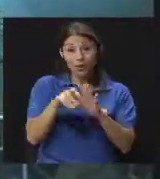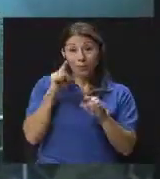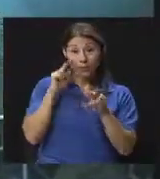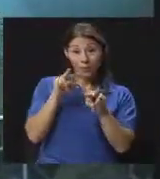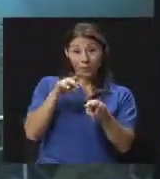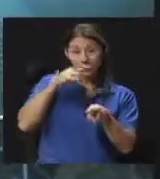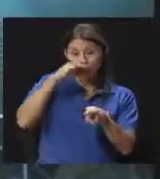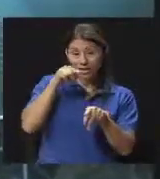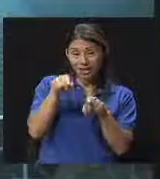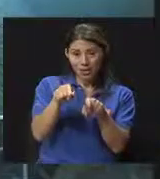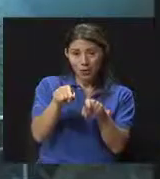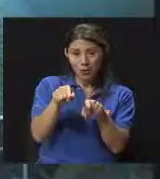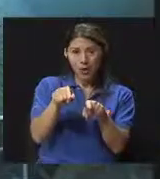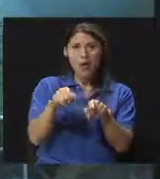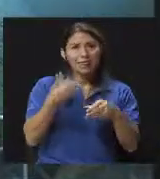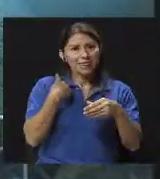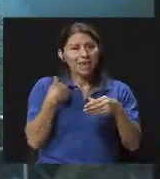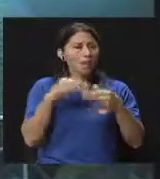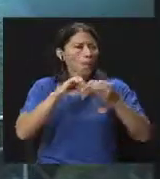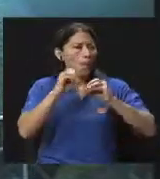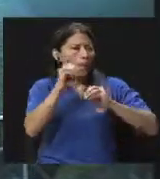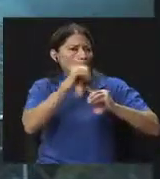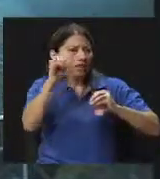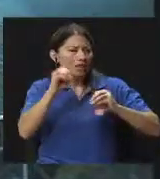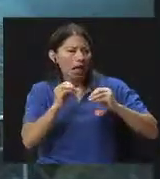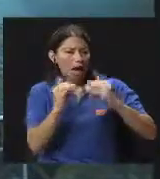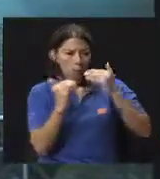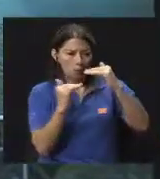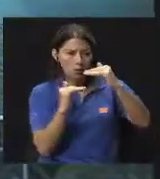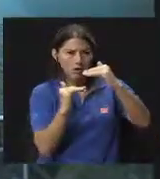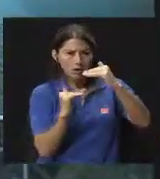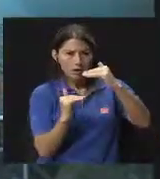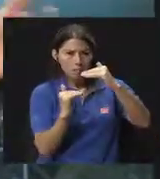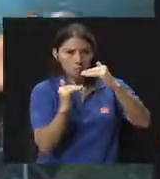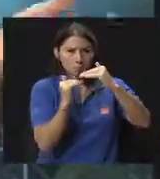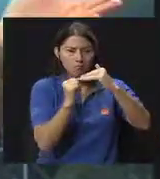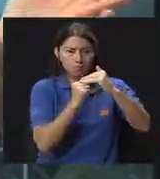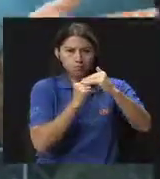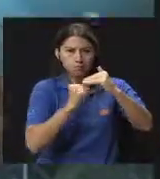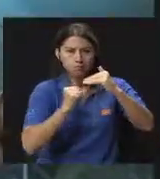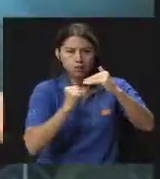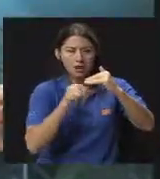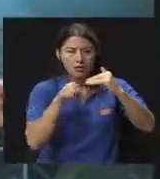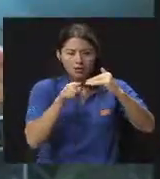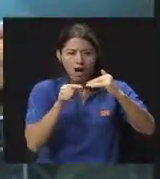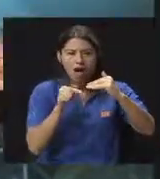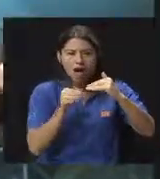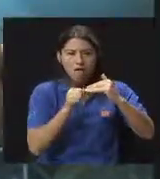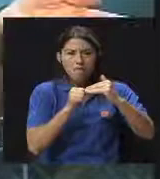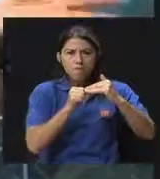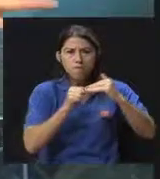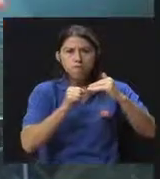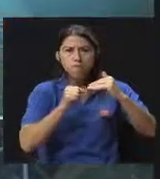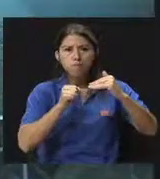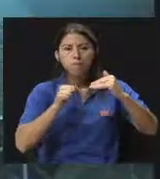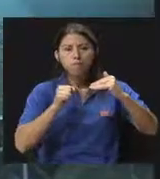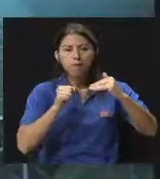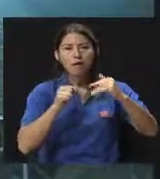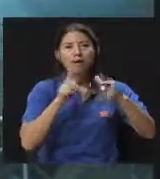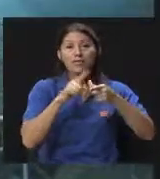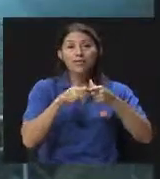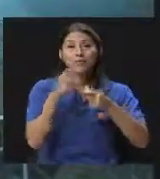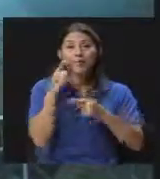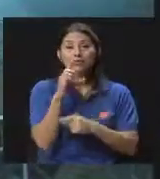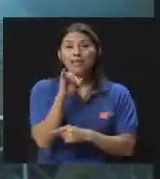de los rangos de o estándares que se están midiendo en estas curvas de crecimiento, el índice de masa